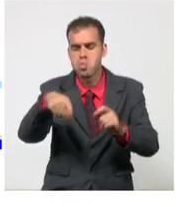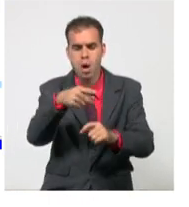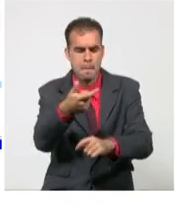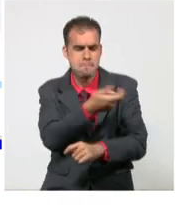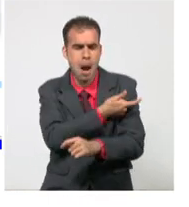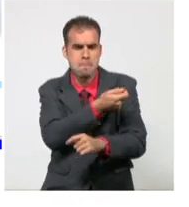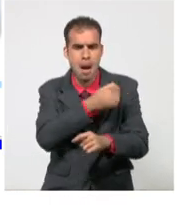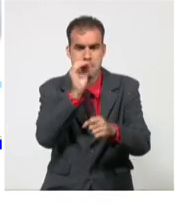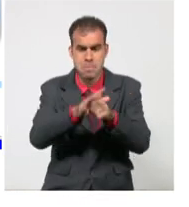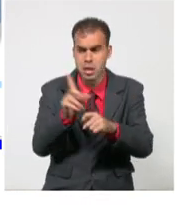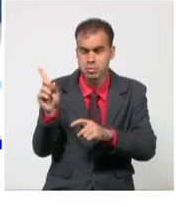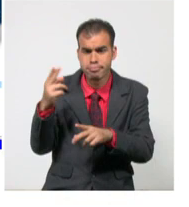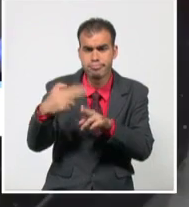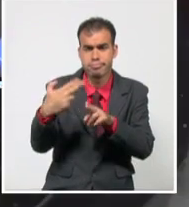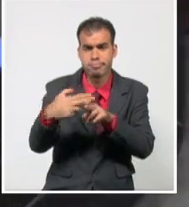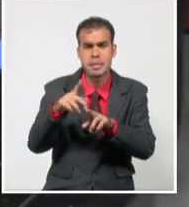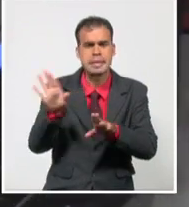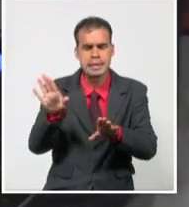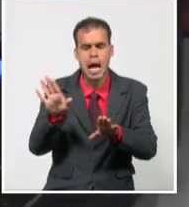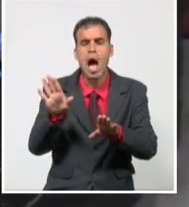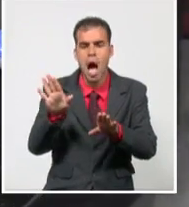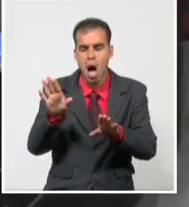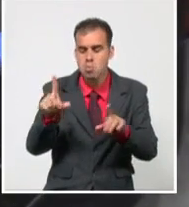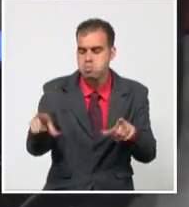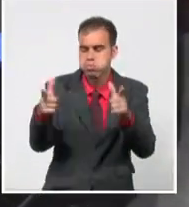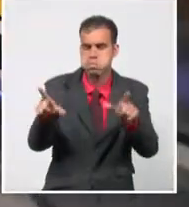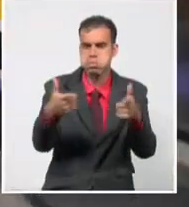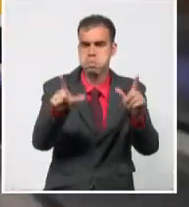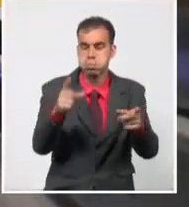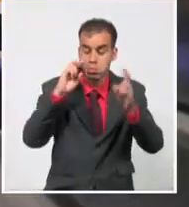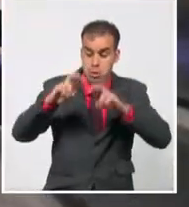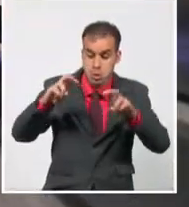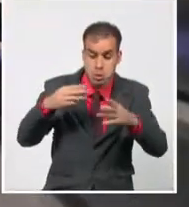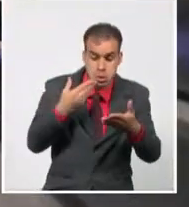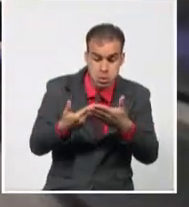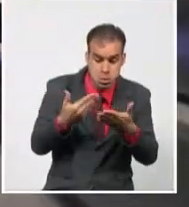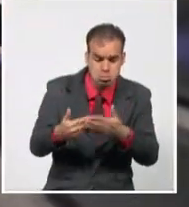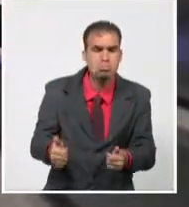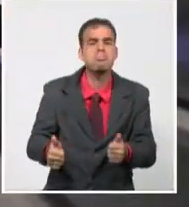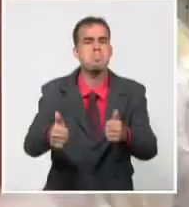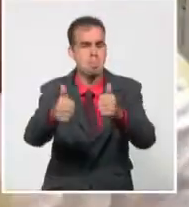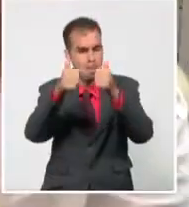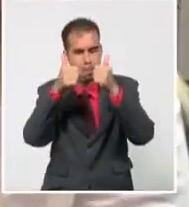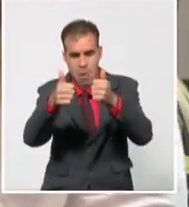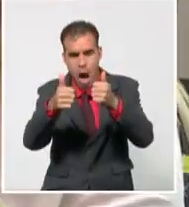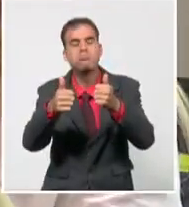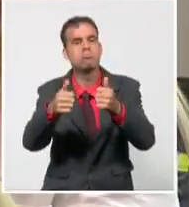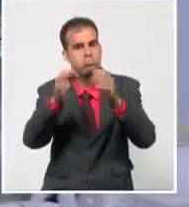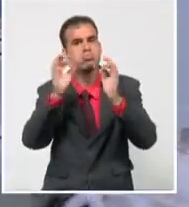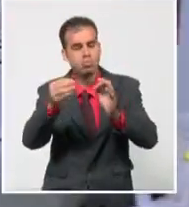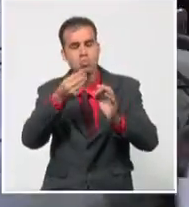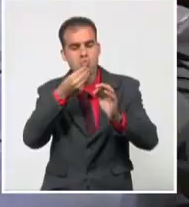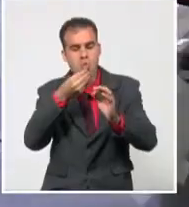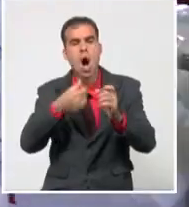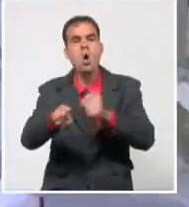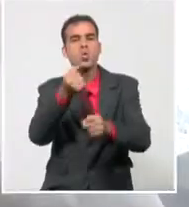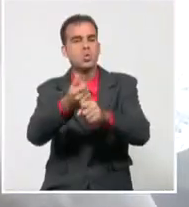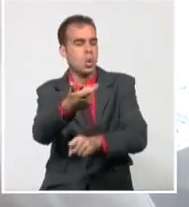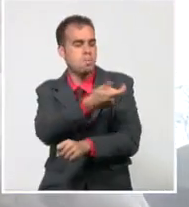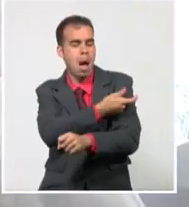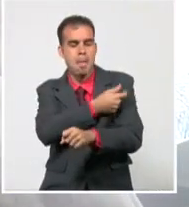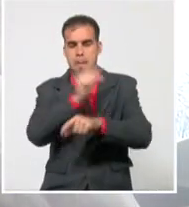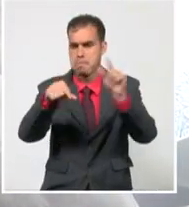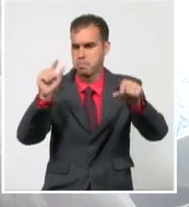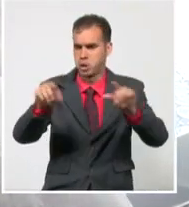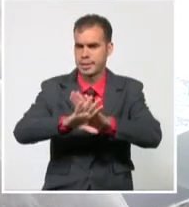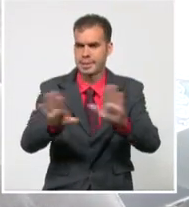que este producto venció la etapa preclínica de su investigación y demostró ser seguro para su uso en humanos, en